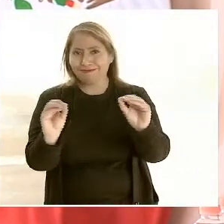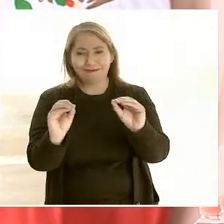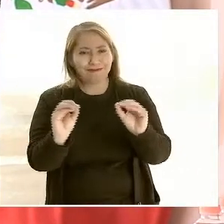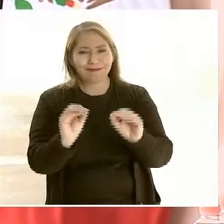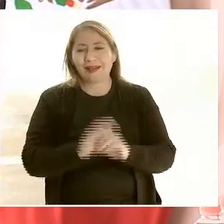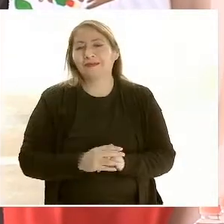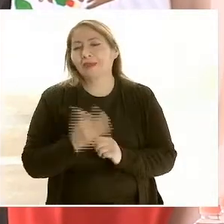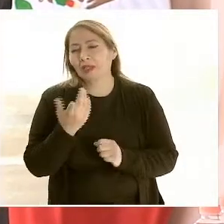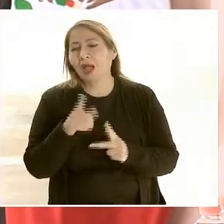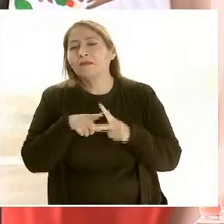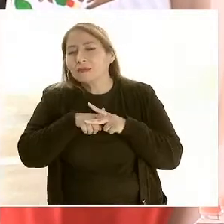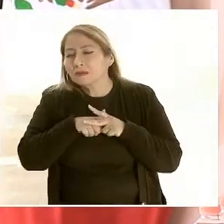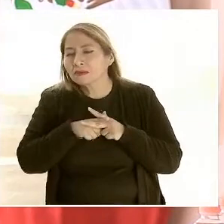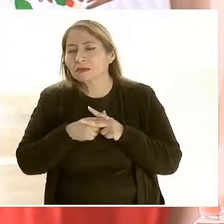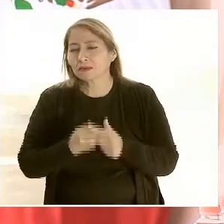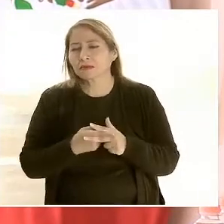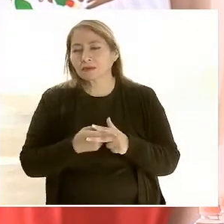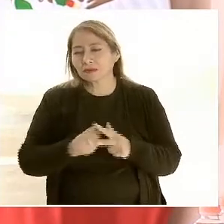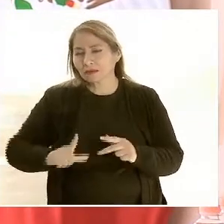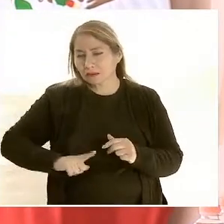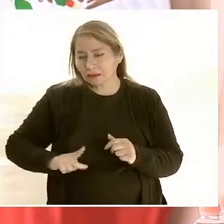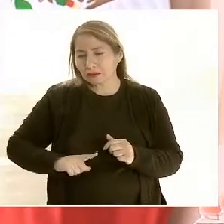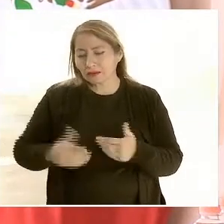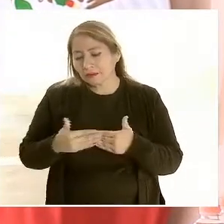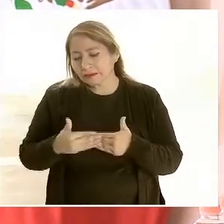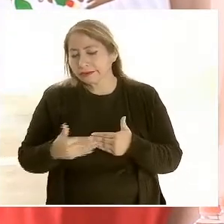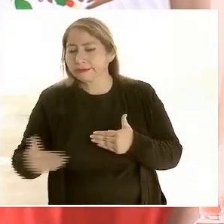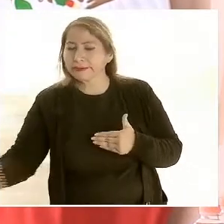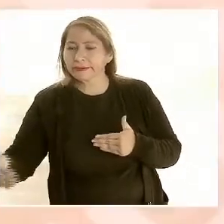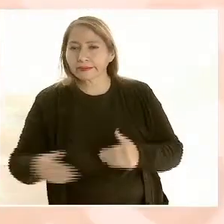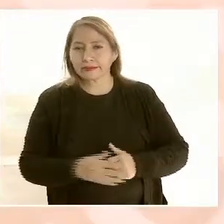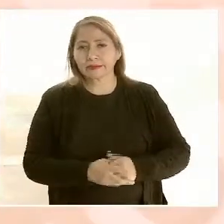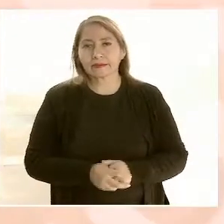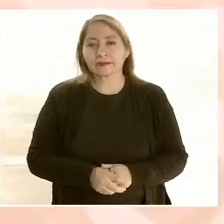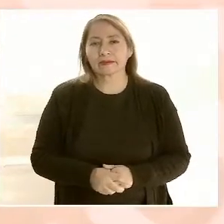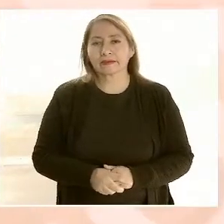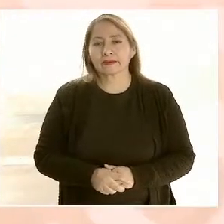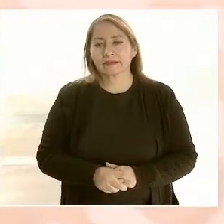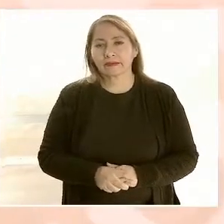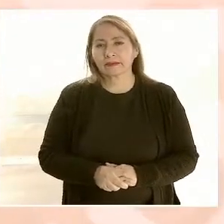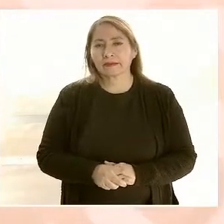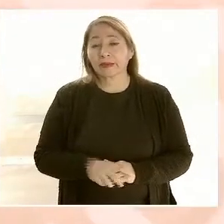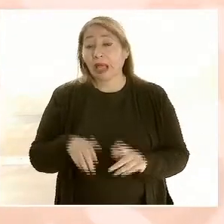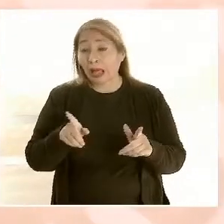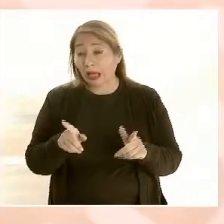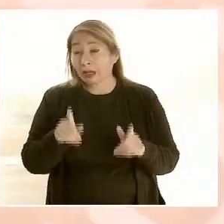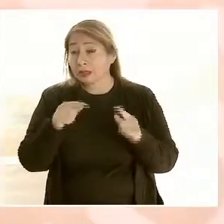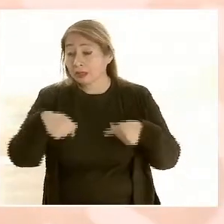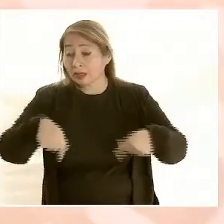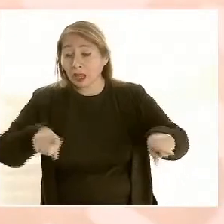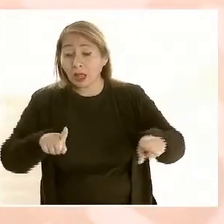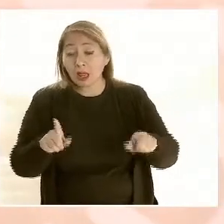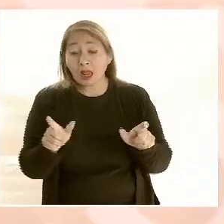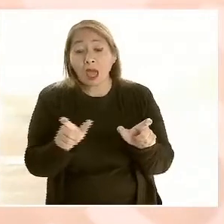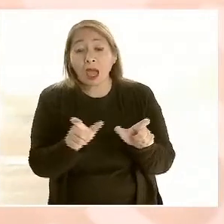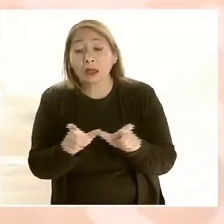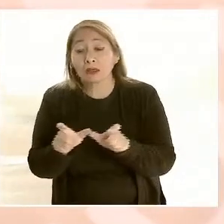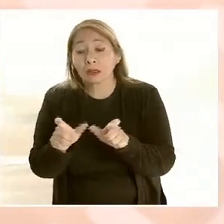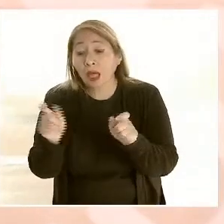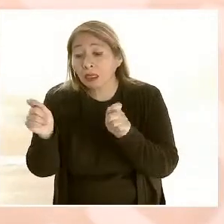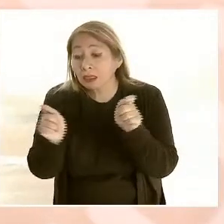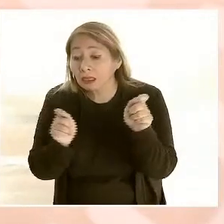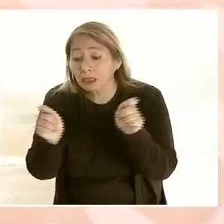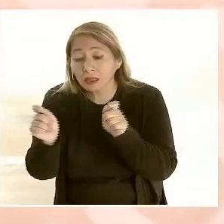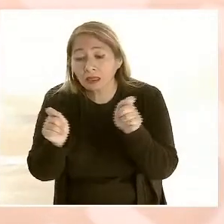Al inicio de mi gobierno se estableció en la Estrategia Nacional de Seguridad Pública la necesidad